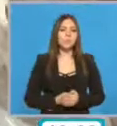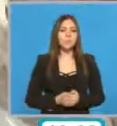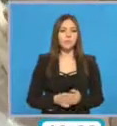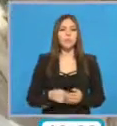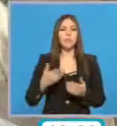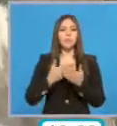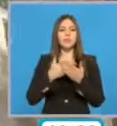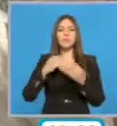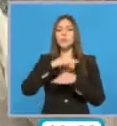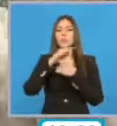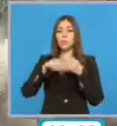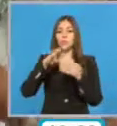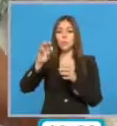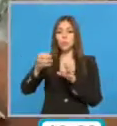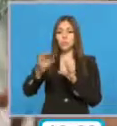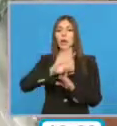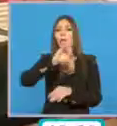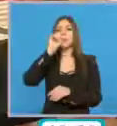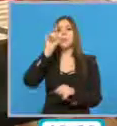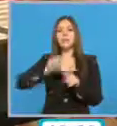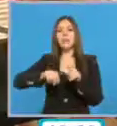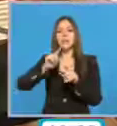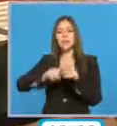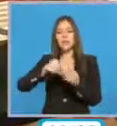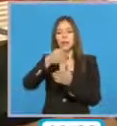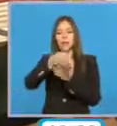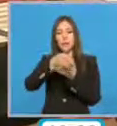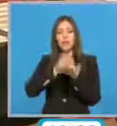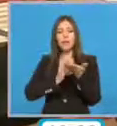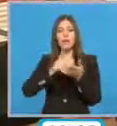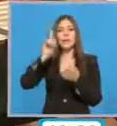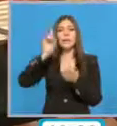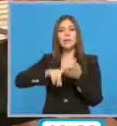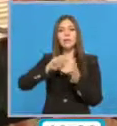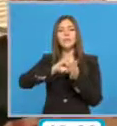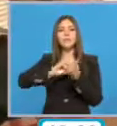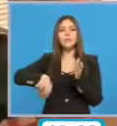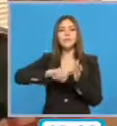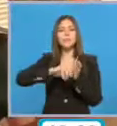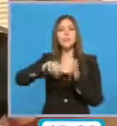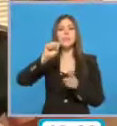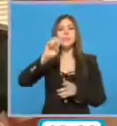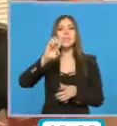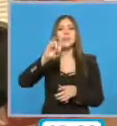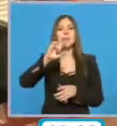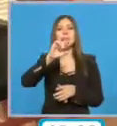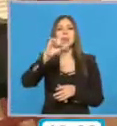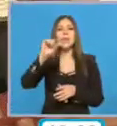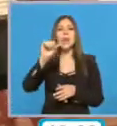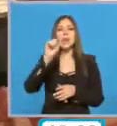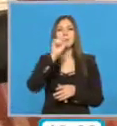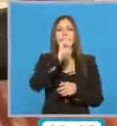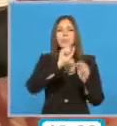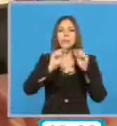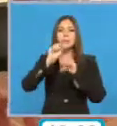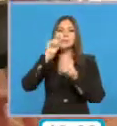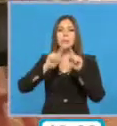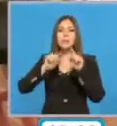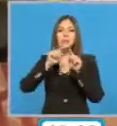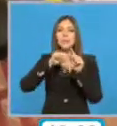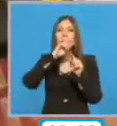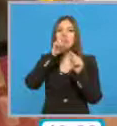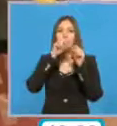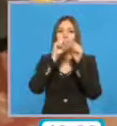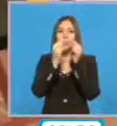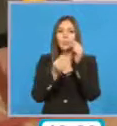y todo? No, sin semillas. Ah, Hay que, sin sí, semillas. muy importante. Gracias, Lili. Sí, hay que quitarle las semillas, hay que desvenarlos y nada más, Lili, con el caldito